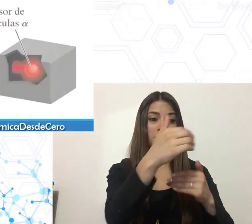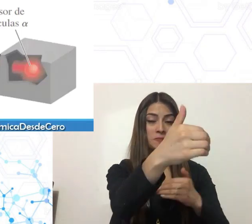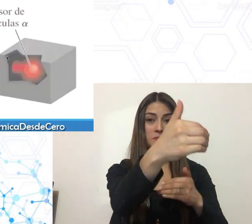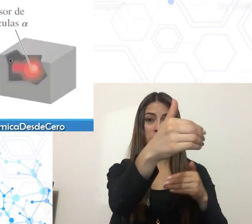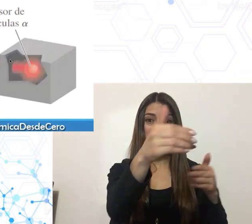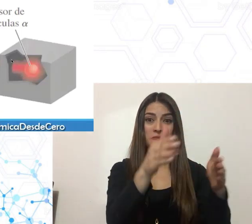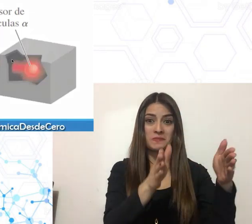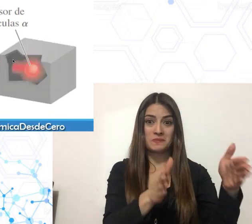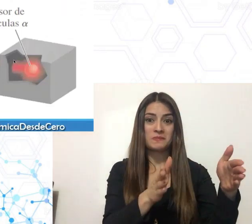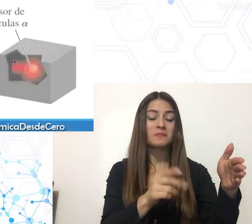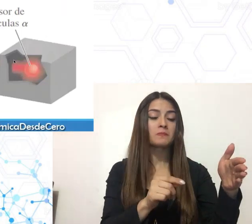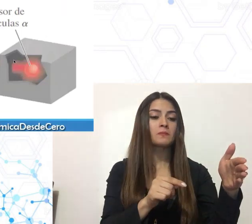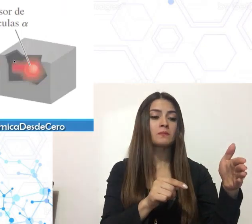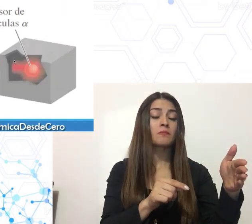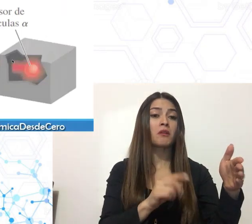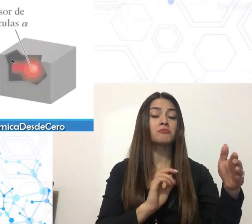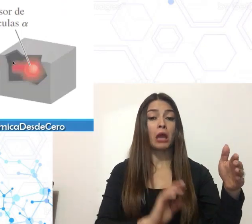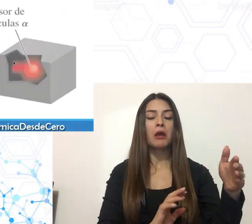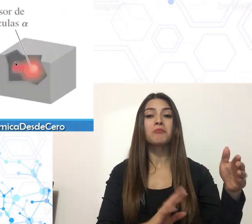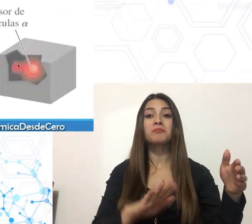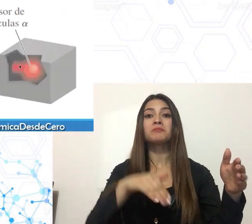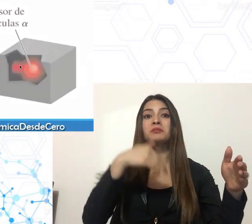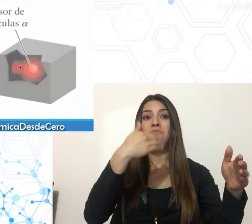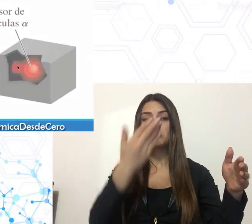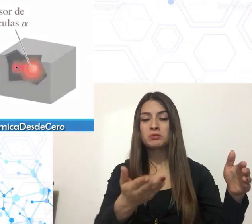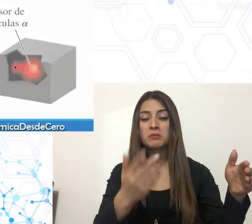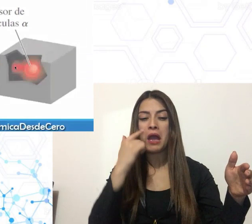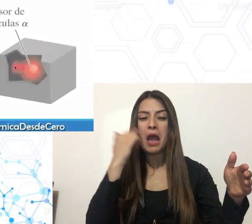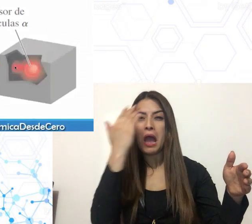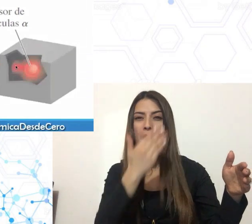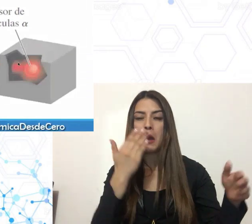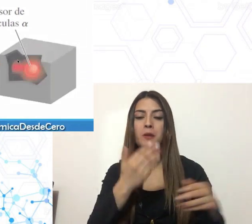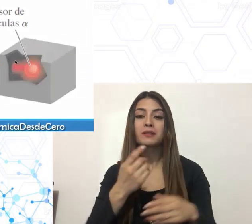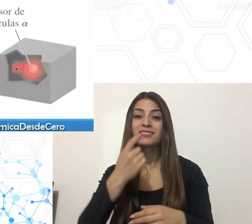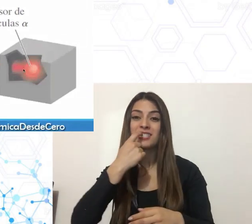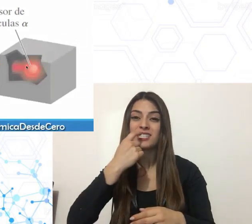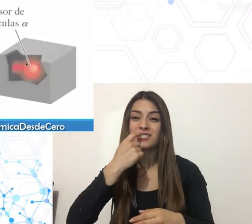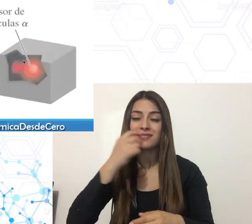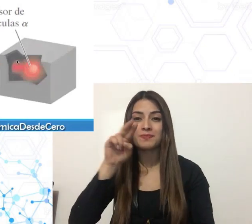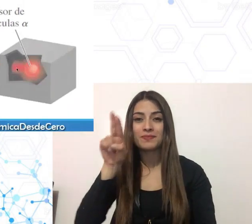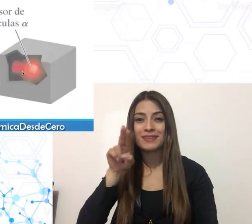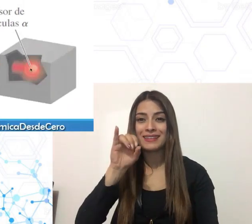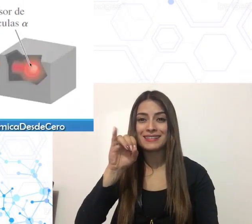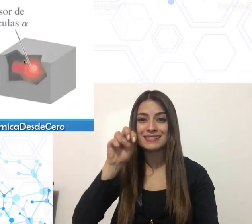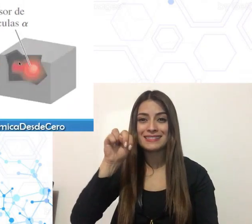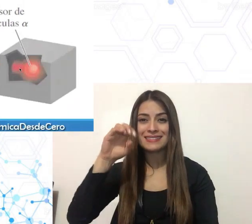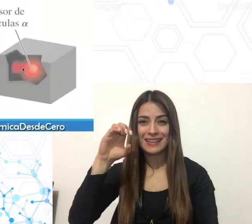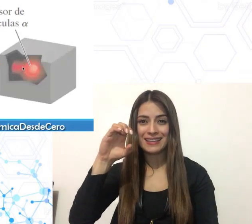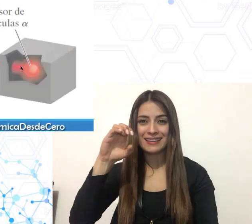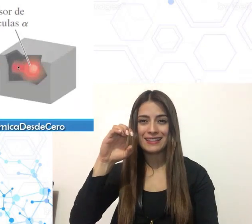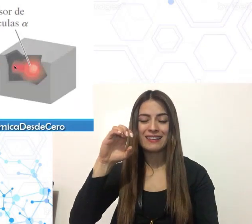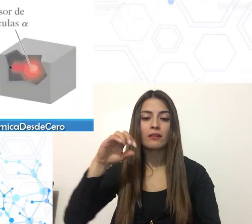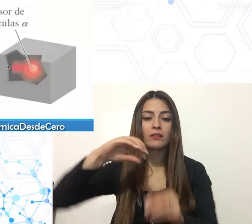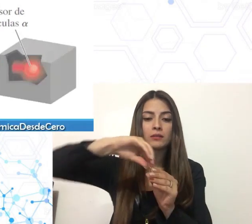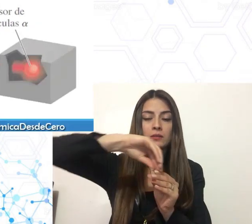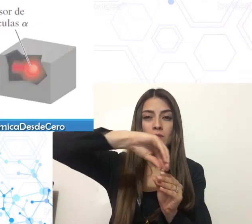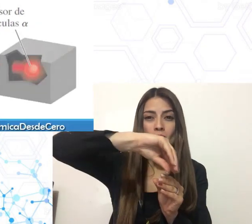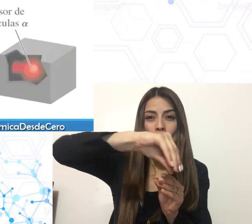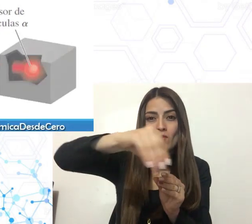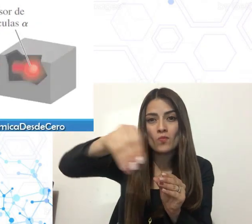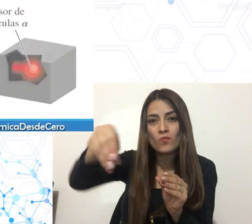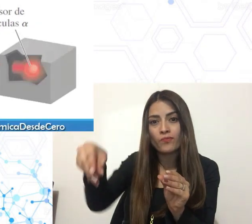oro. ¿Qué observó? Rutherford observó entonces que de esta caja se